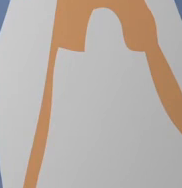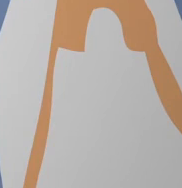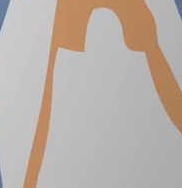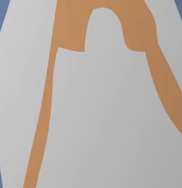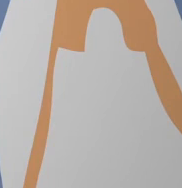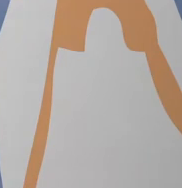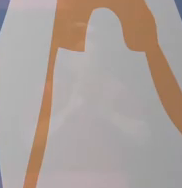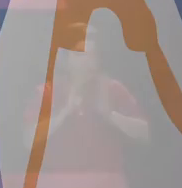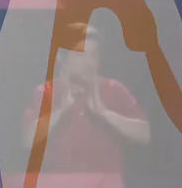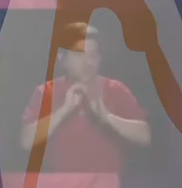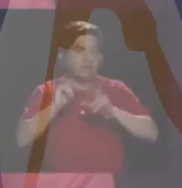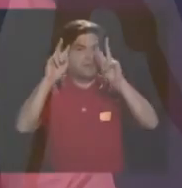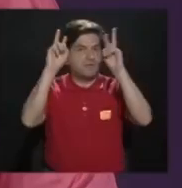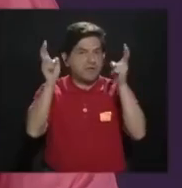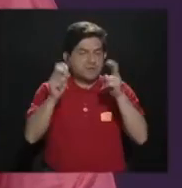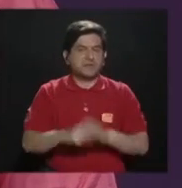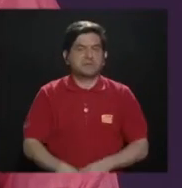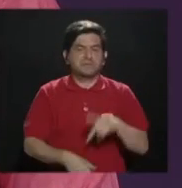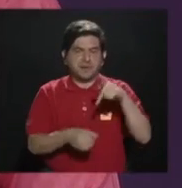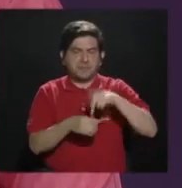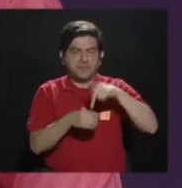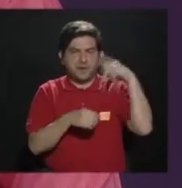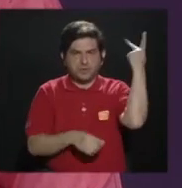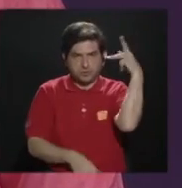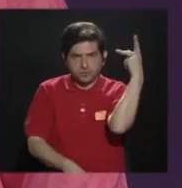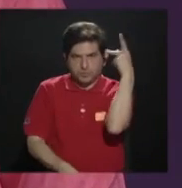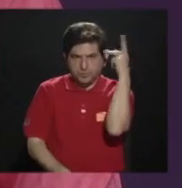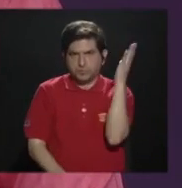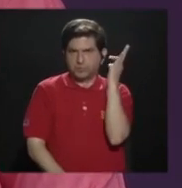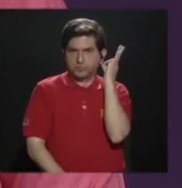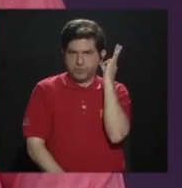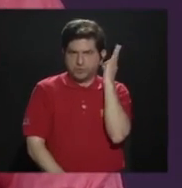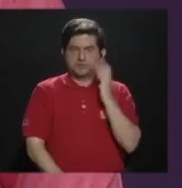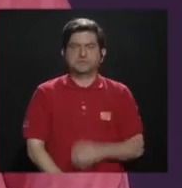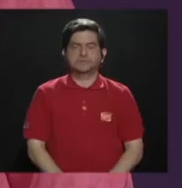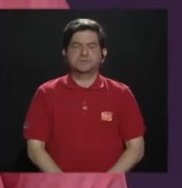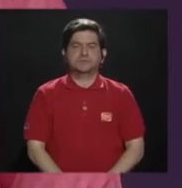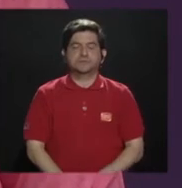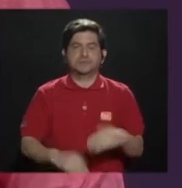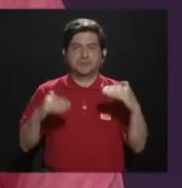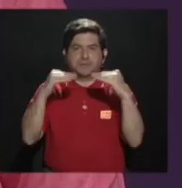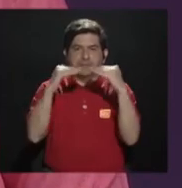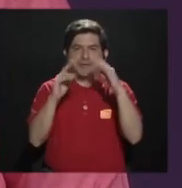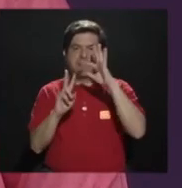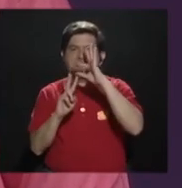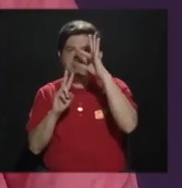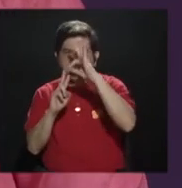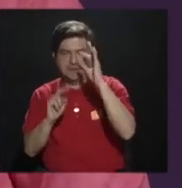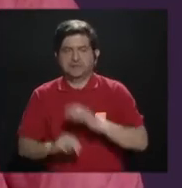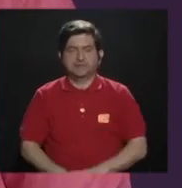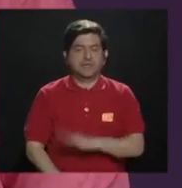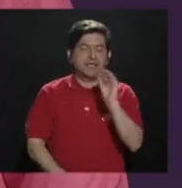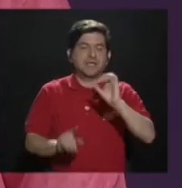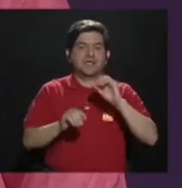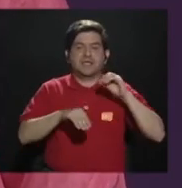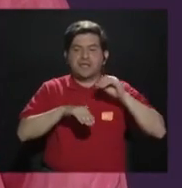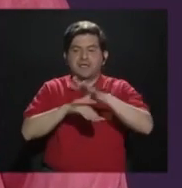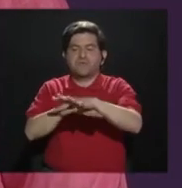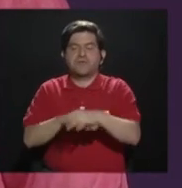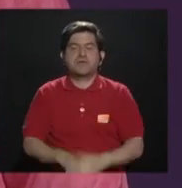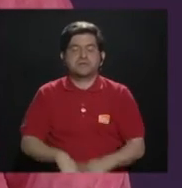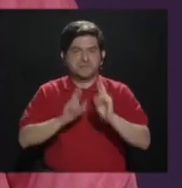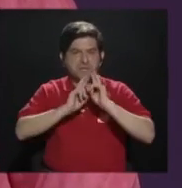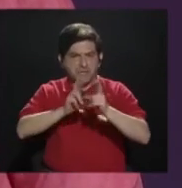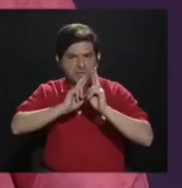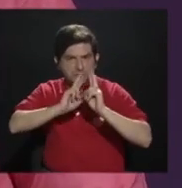Seguimos hablando sobre el tema de la participación política de las mujeres, la paridad y la equidad, y las consecuencias y resultados